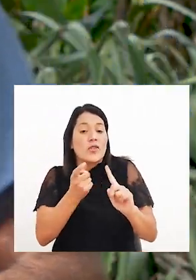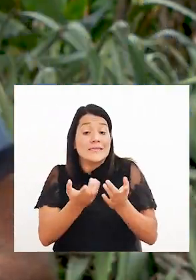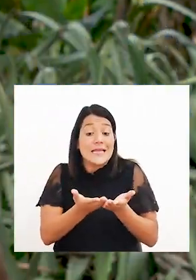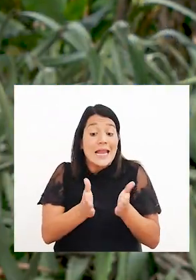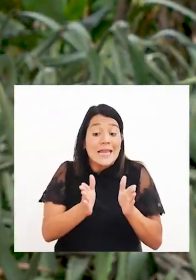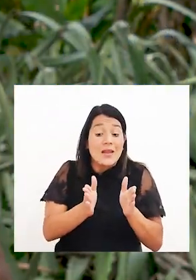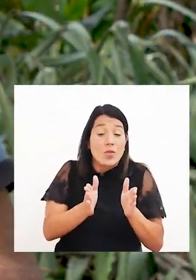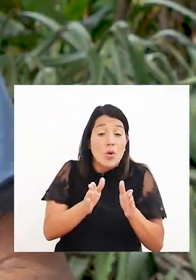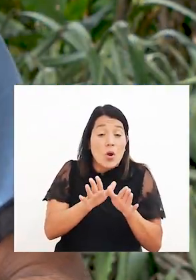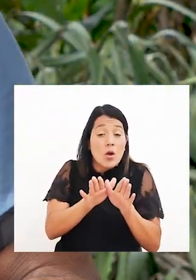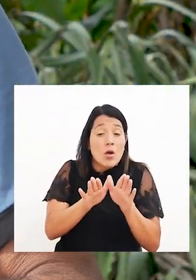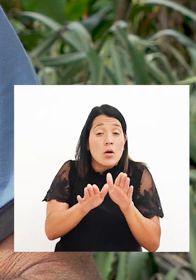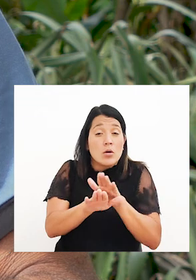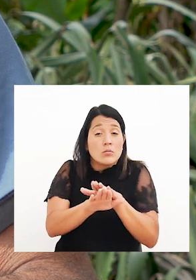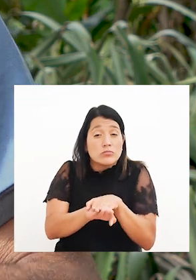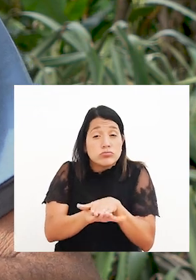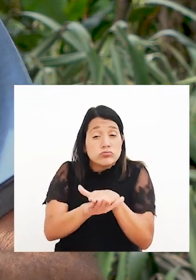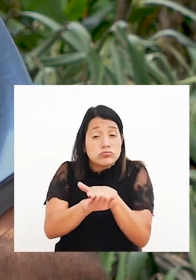necesitan